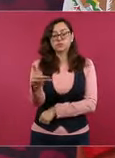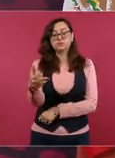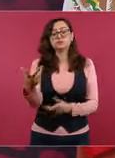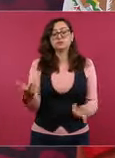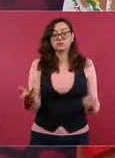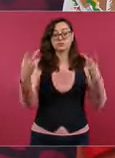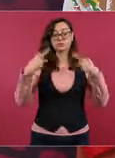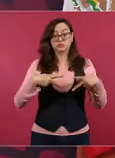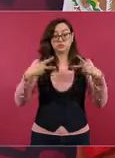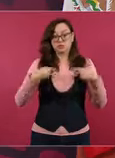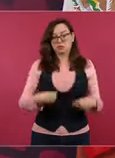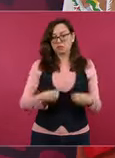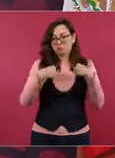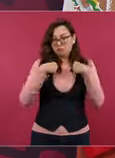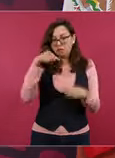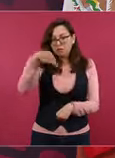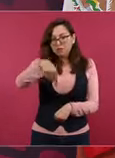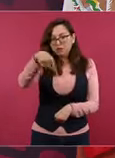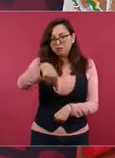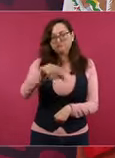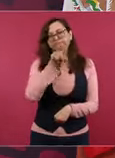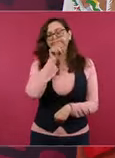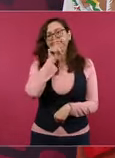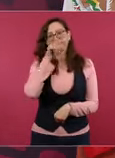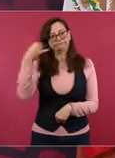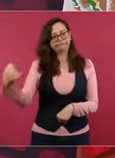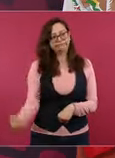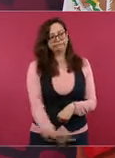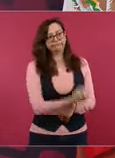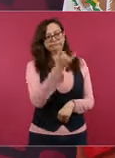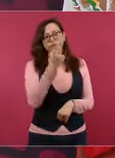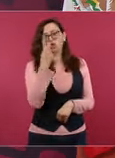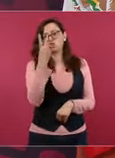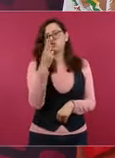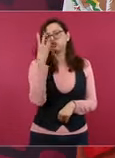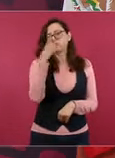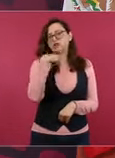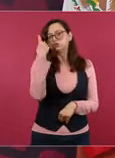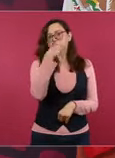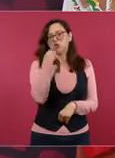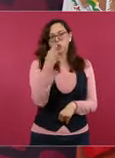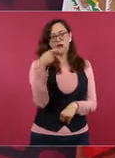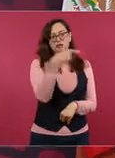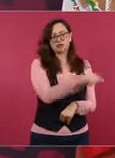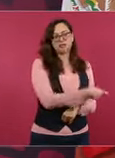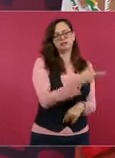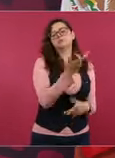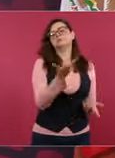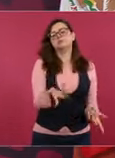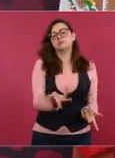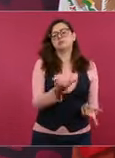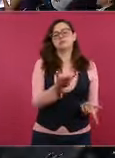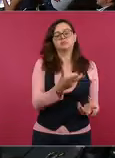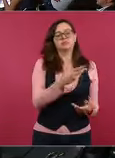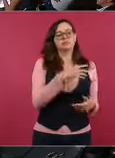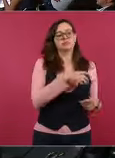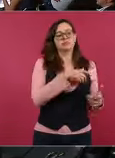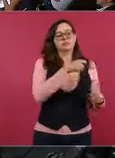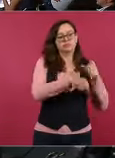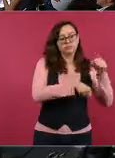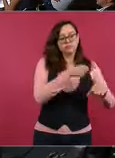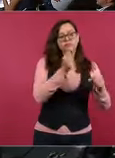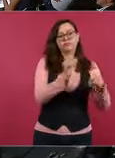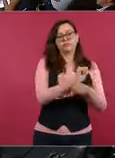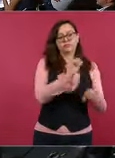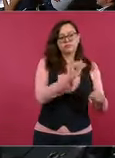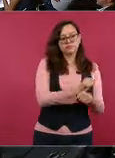2-3 horas en el transporte. Con esto va a ser menos tiempo, a poder